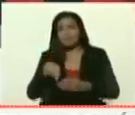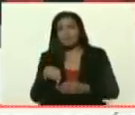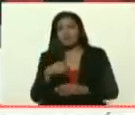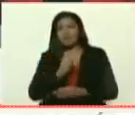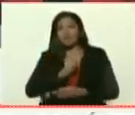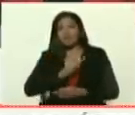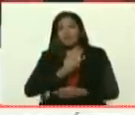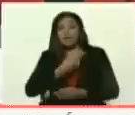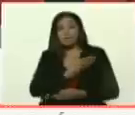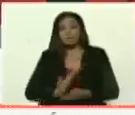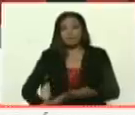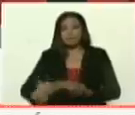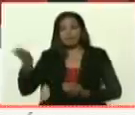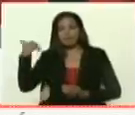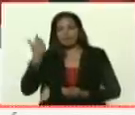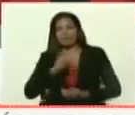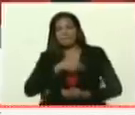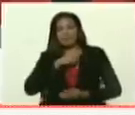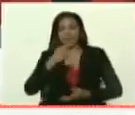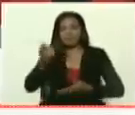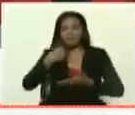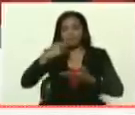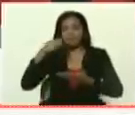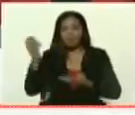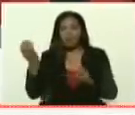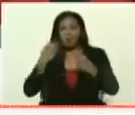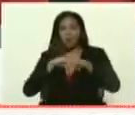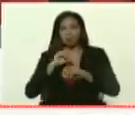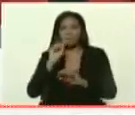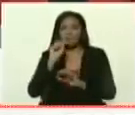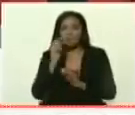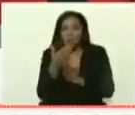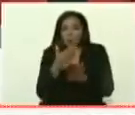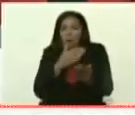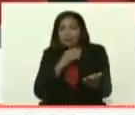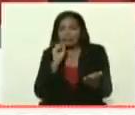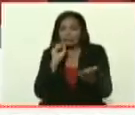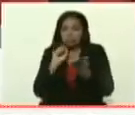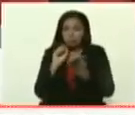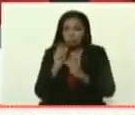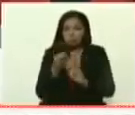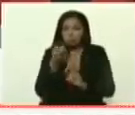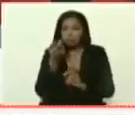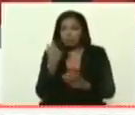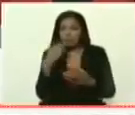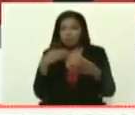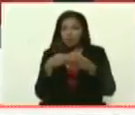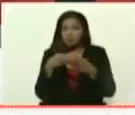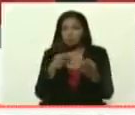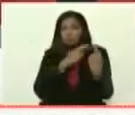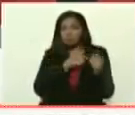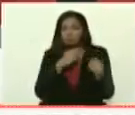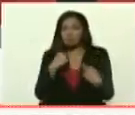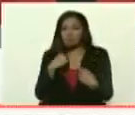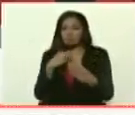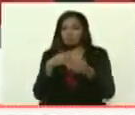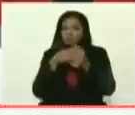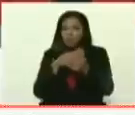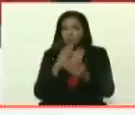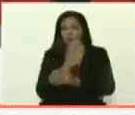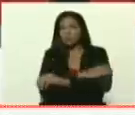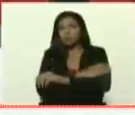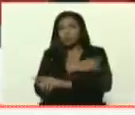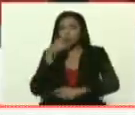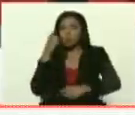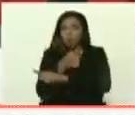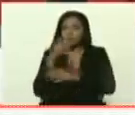acuerdo. Y cuando se iba a firmar, un minuto antes, el jefe de la delegación entonces de la oposición, por